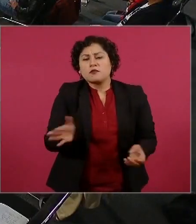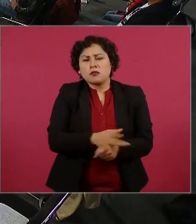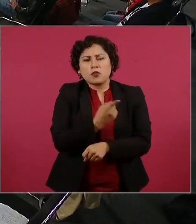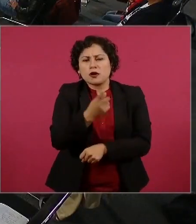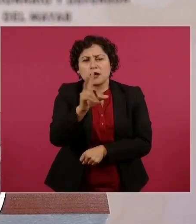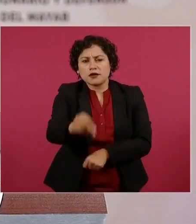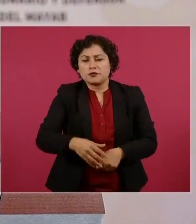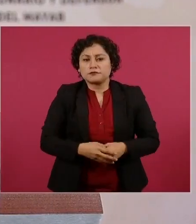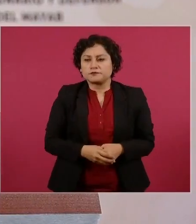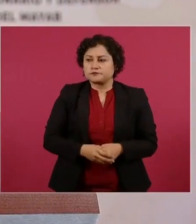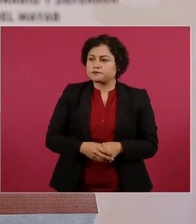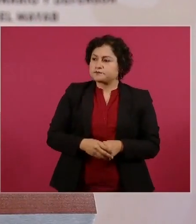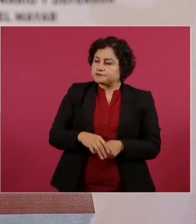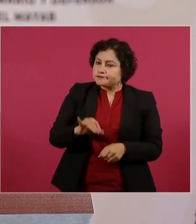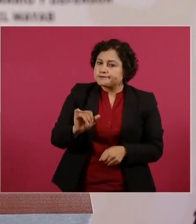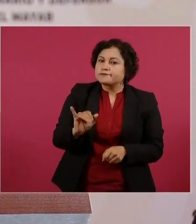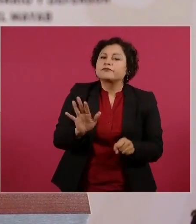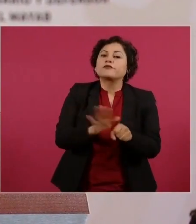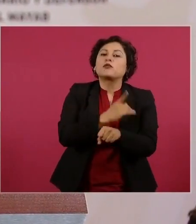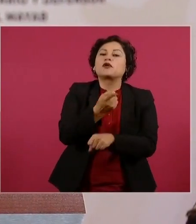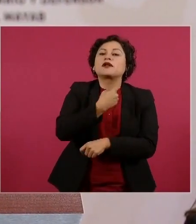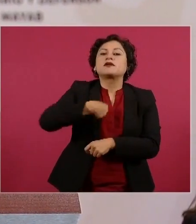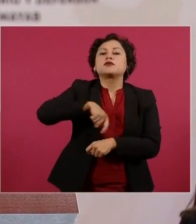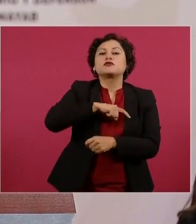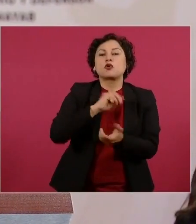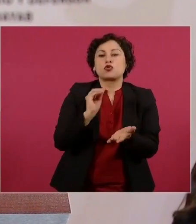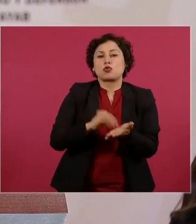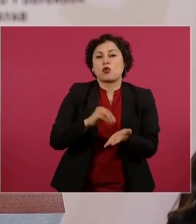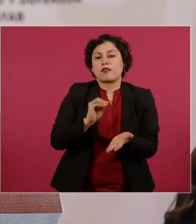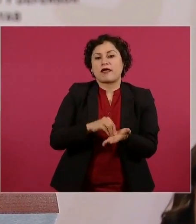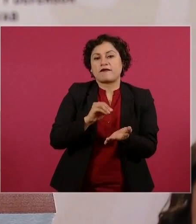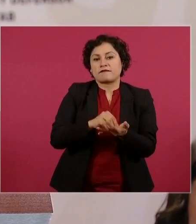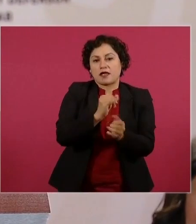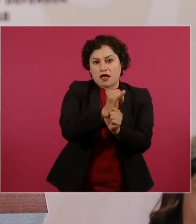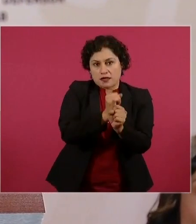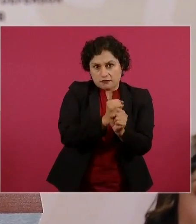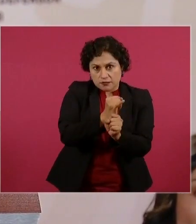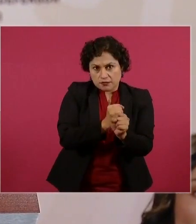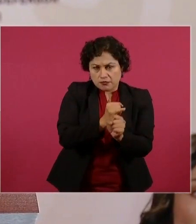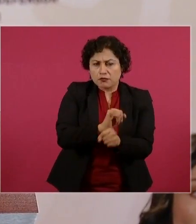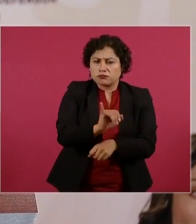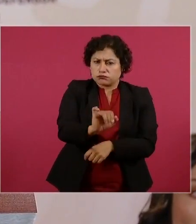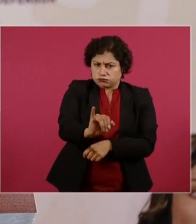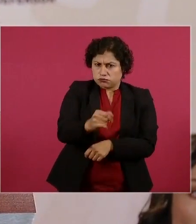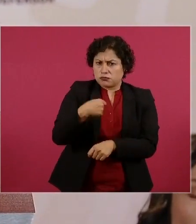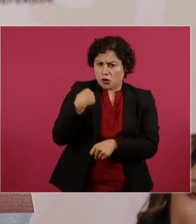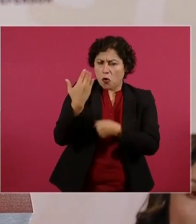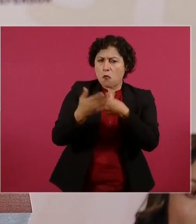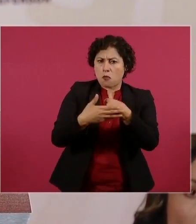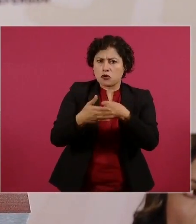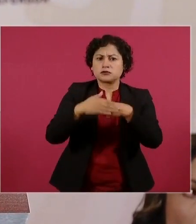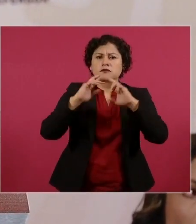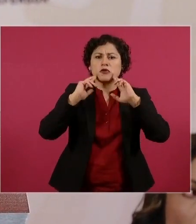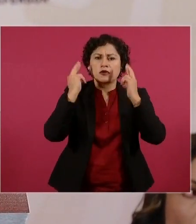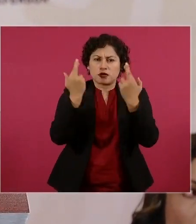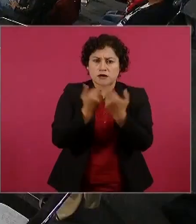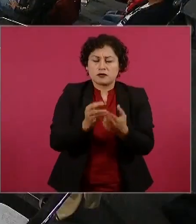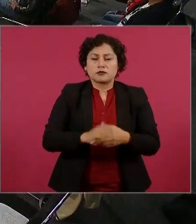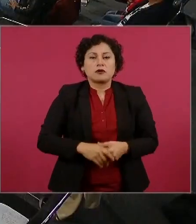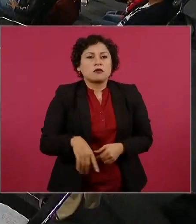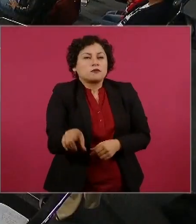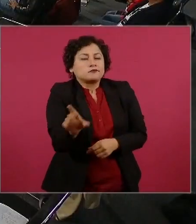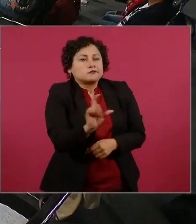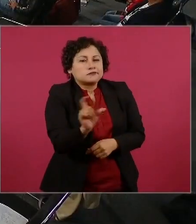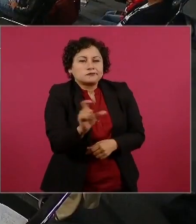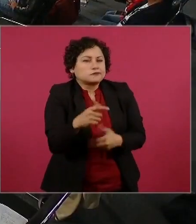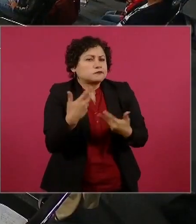todavía estamos haciendo investigaciones nos hace falta me voy a reunir con ellos en su momento cuándo podría ser